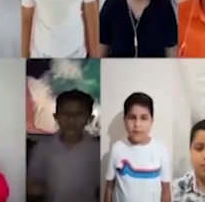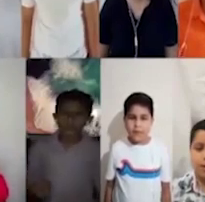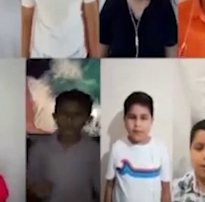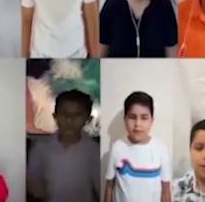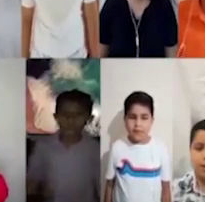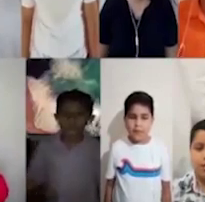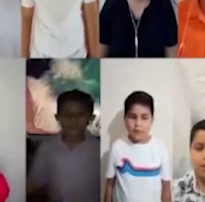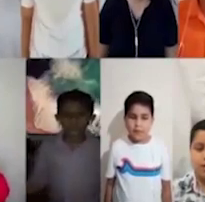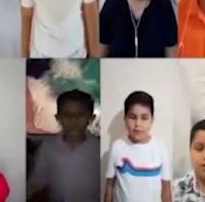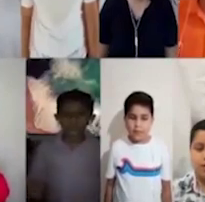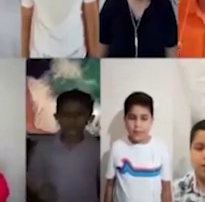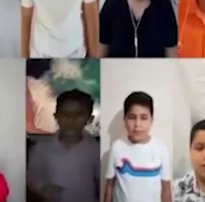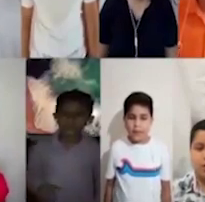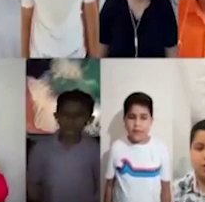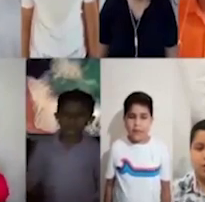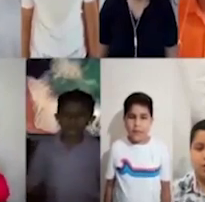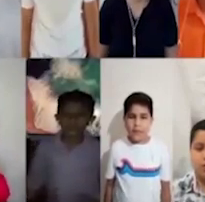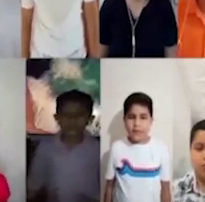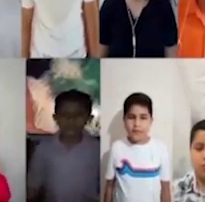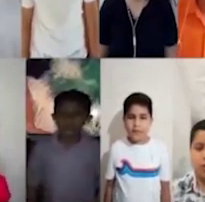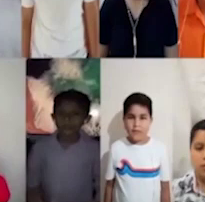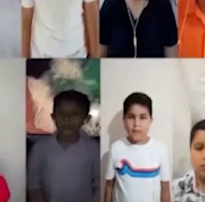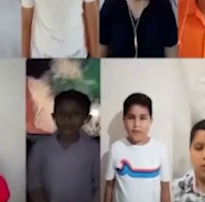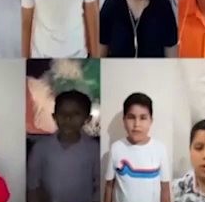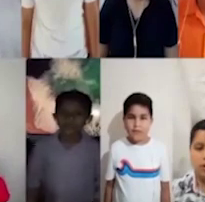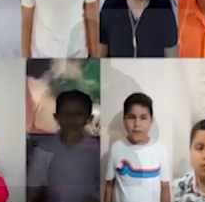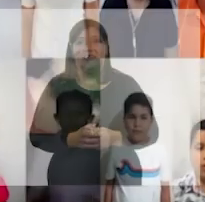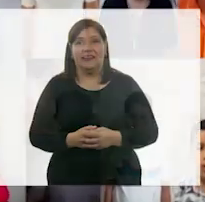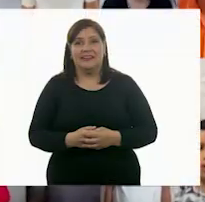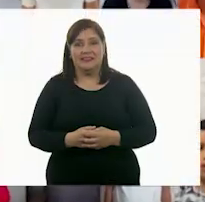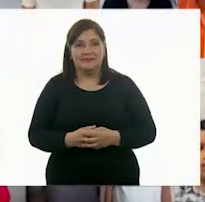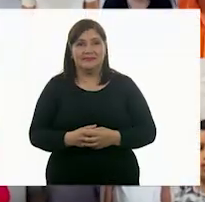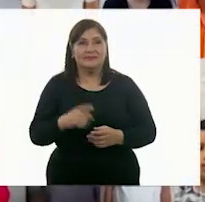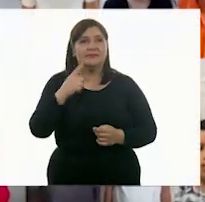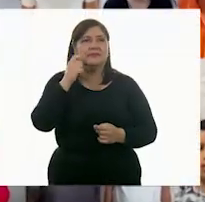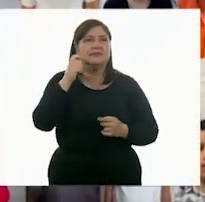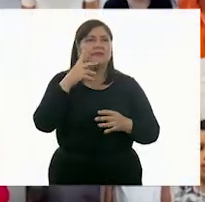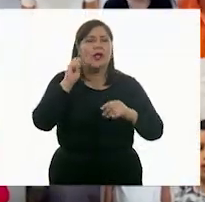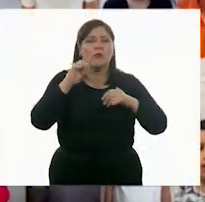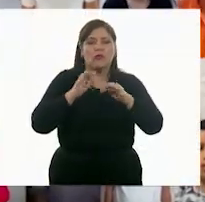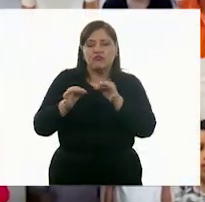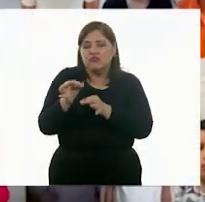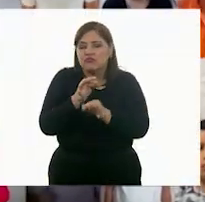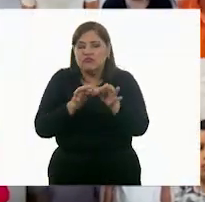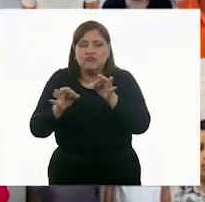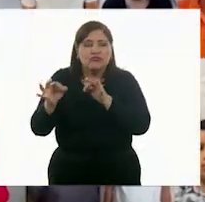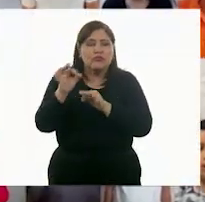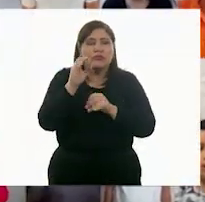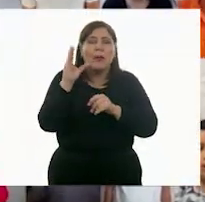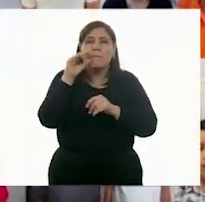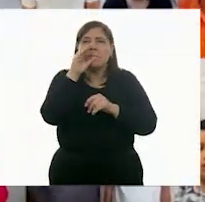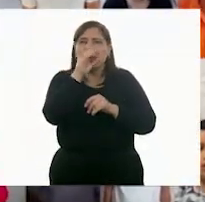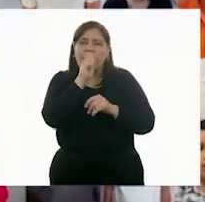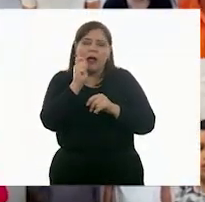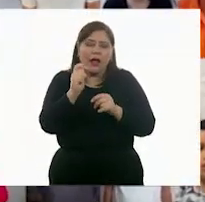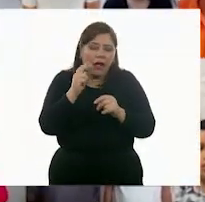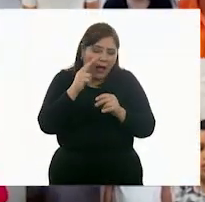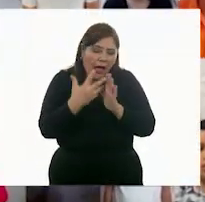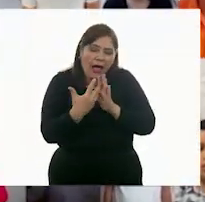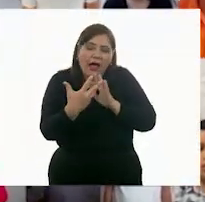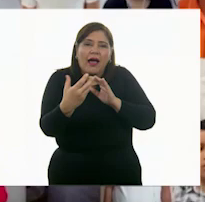la playa se acercó y envidiando a las conchitas por su